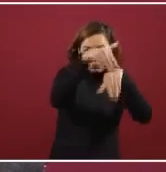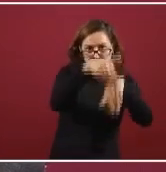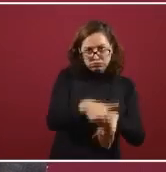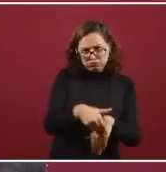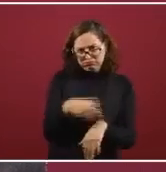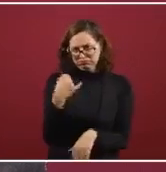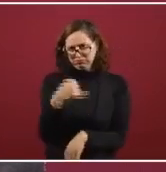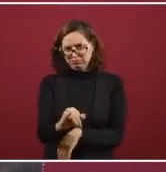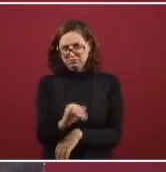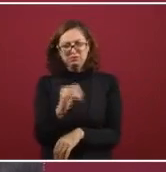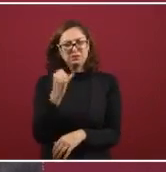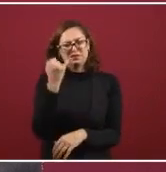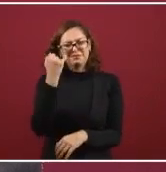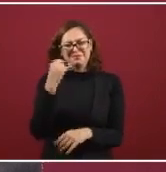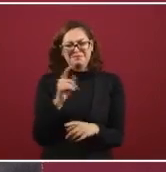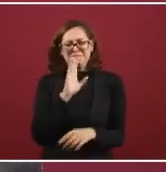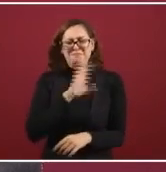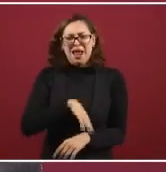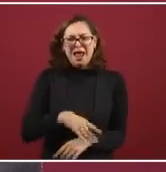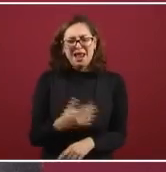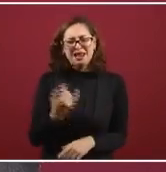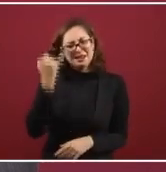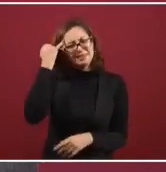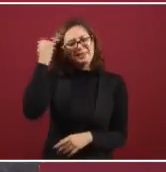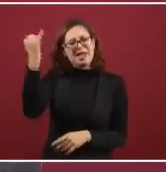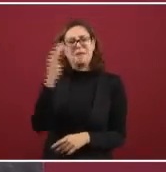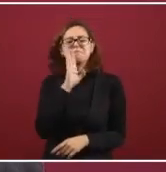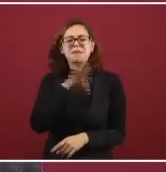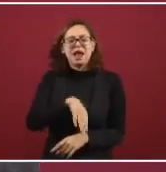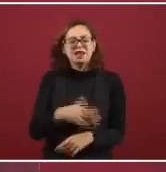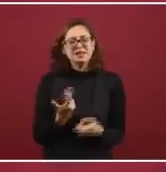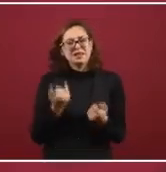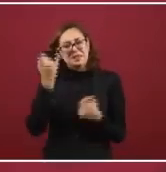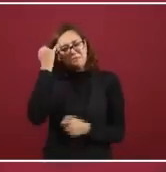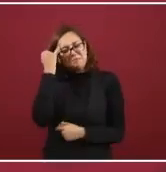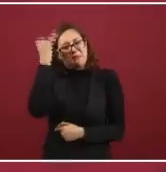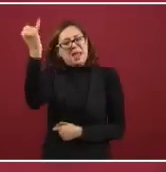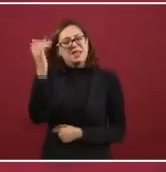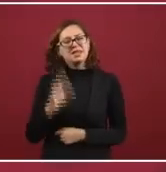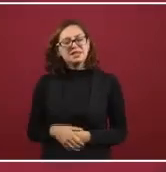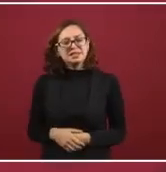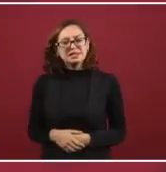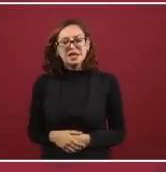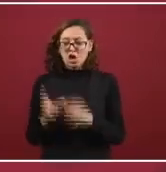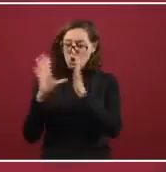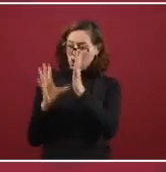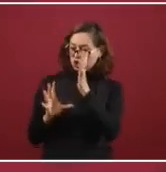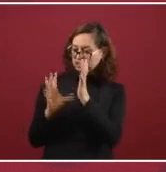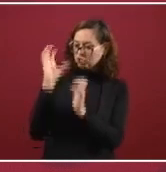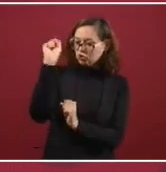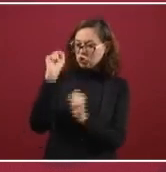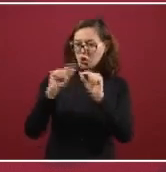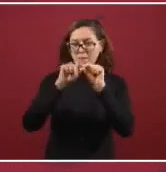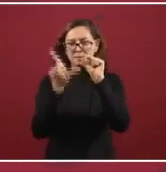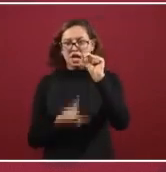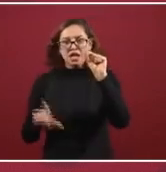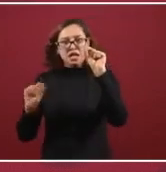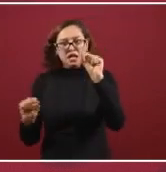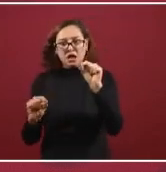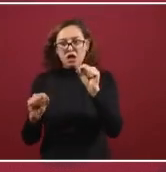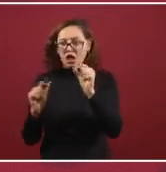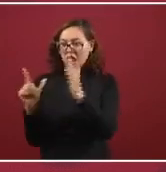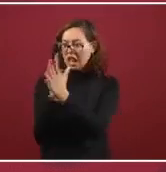interpretación, porque si así fuere, pues entonces significaría que la Constitución mexicana y